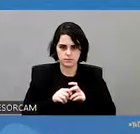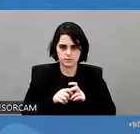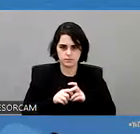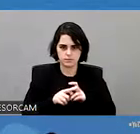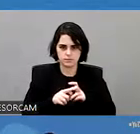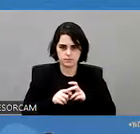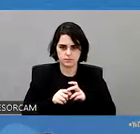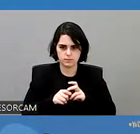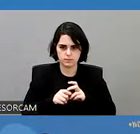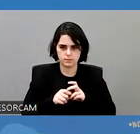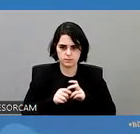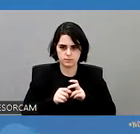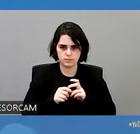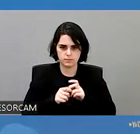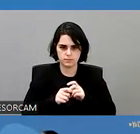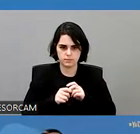así,